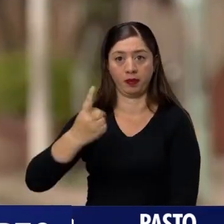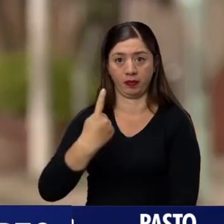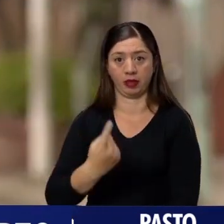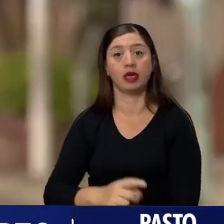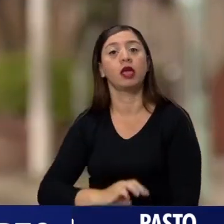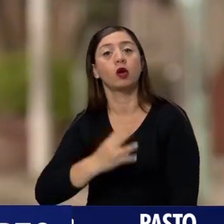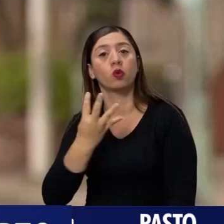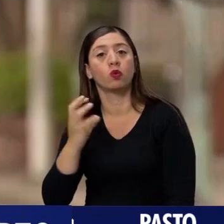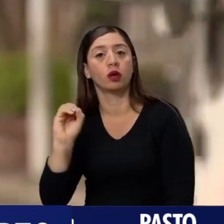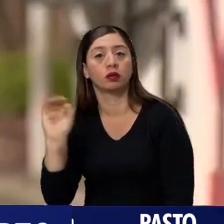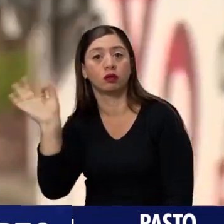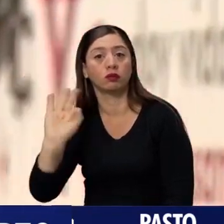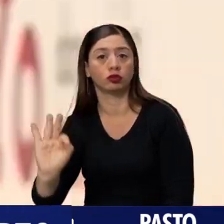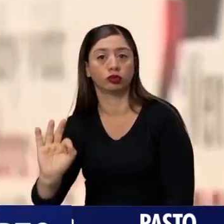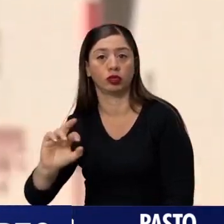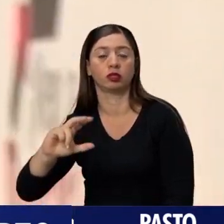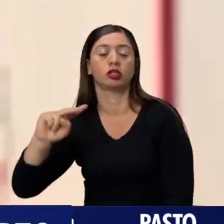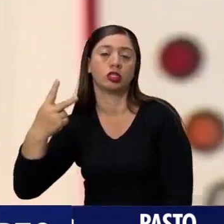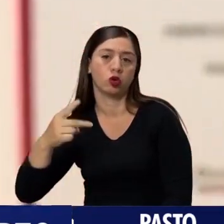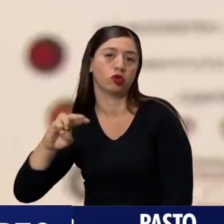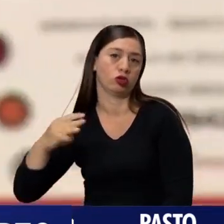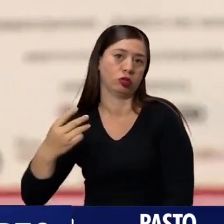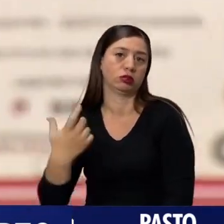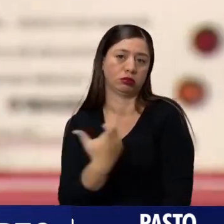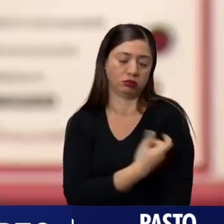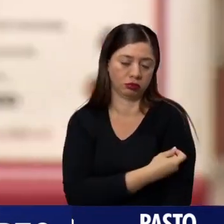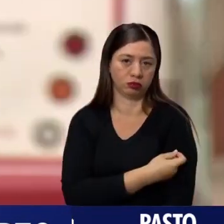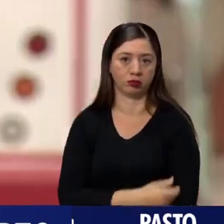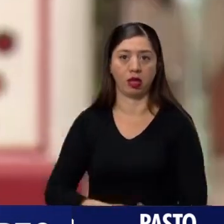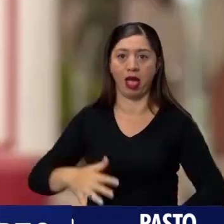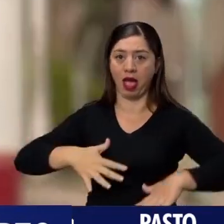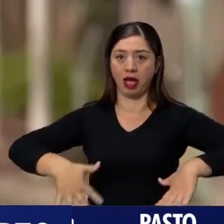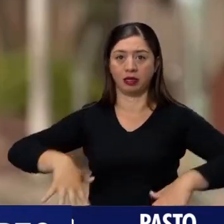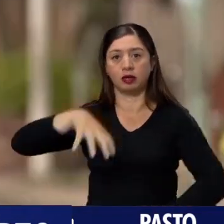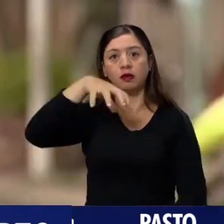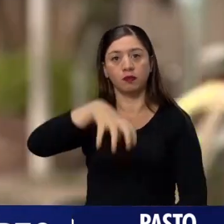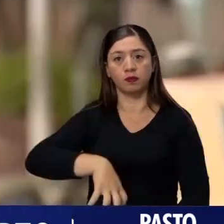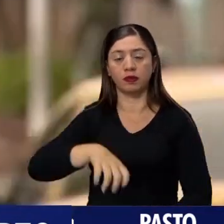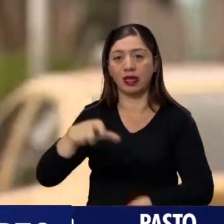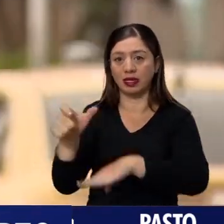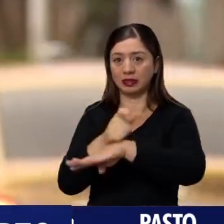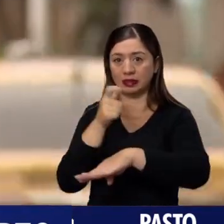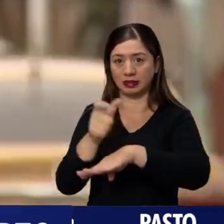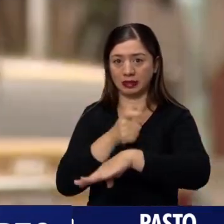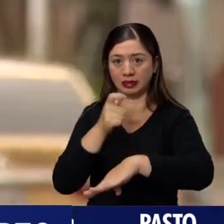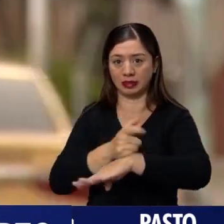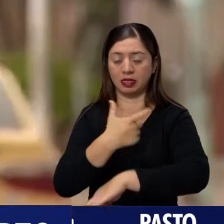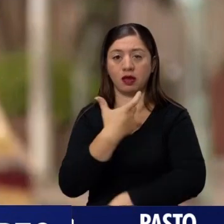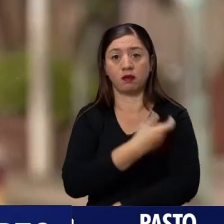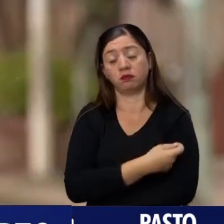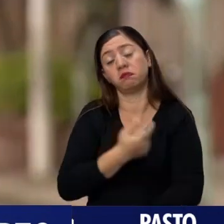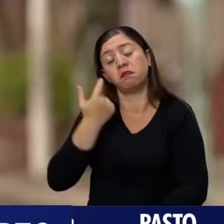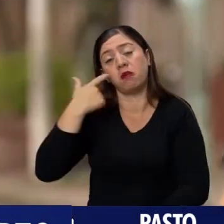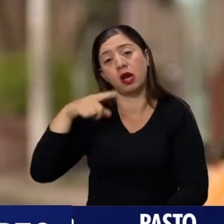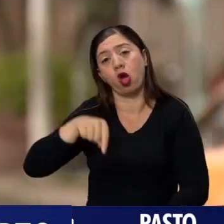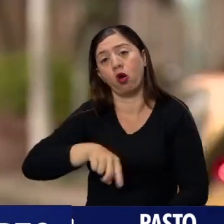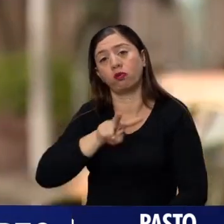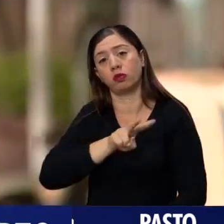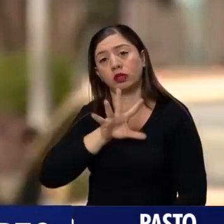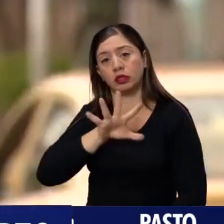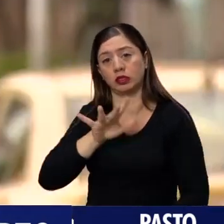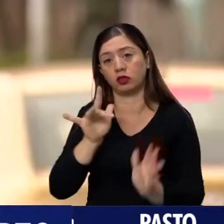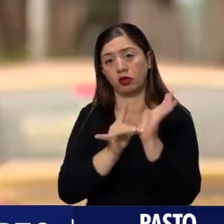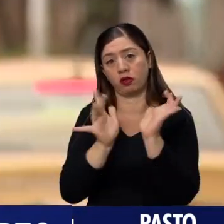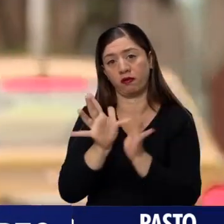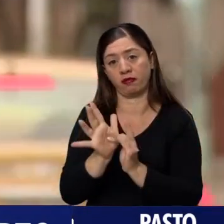de refuerzo. Nosotros hoy nos encontramos en el puesto de vacunación del Estadio Olímpico Pascual Guerrero. Se supone que hoy 25 de abril debía